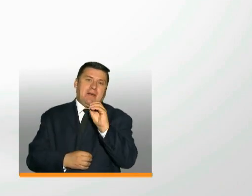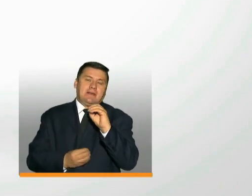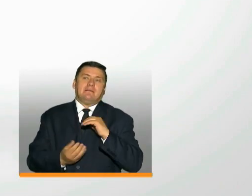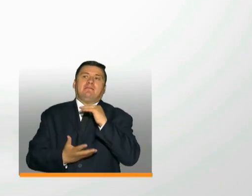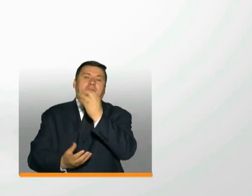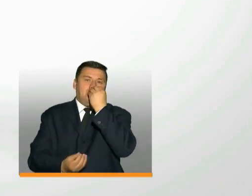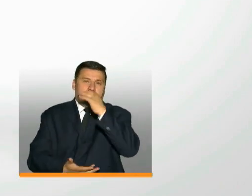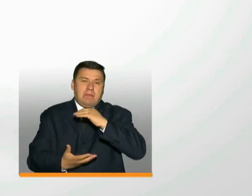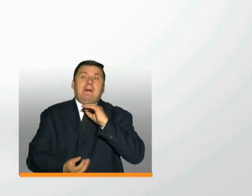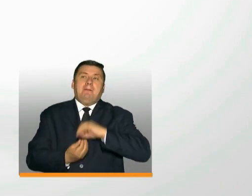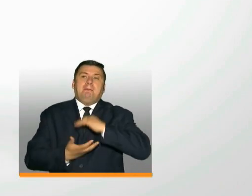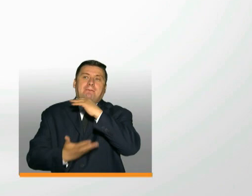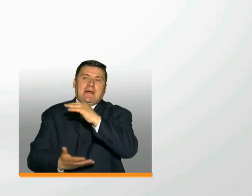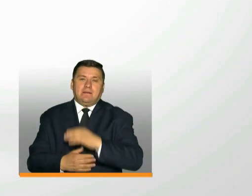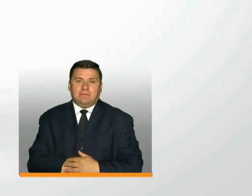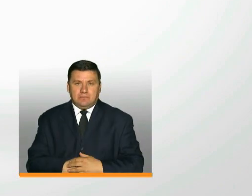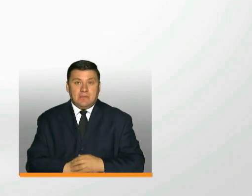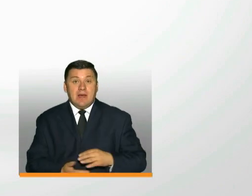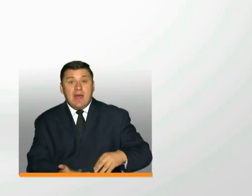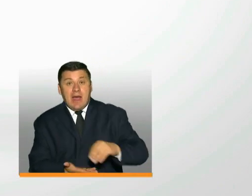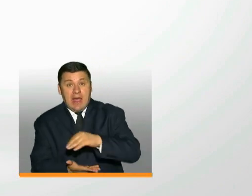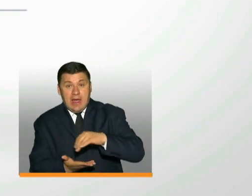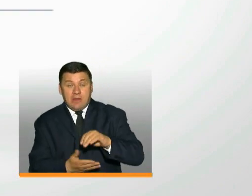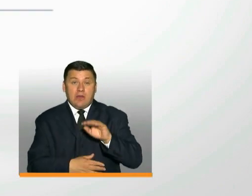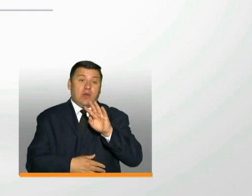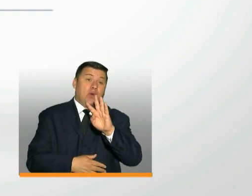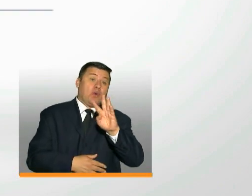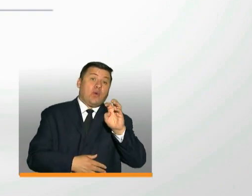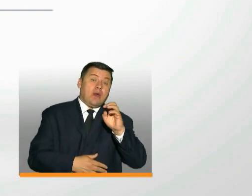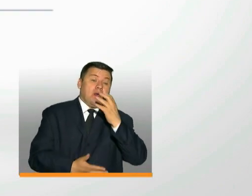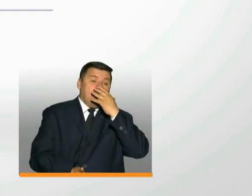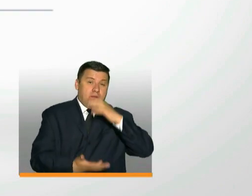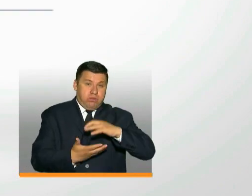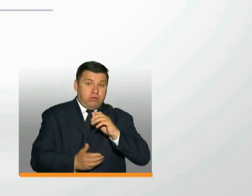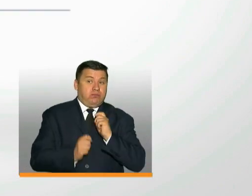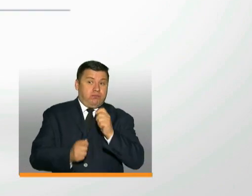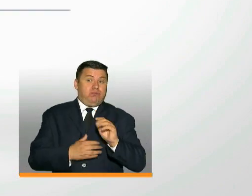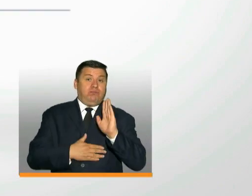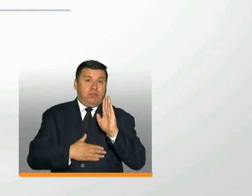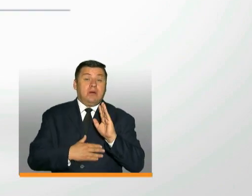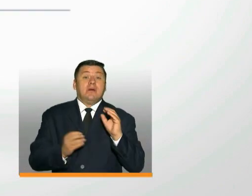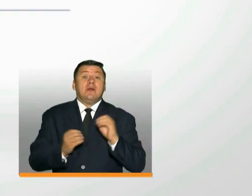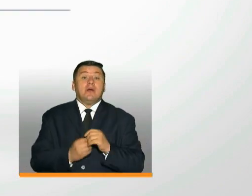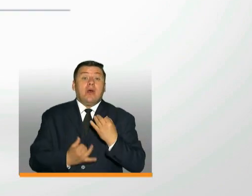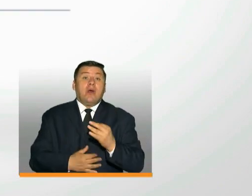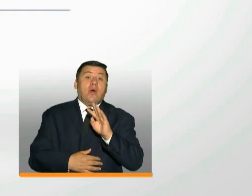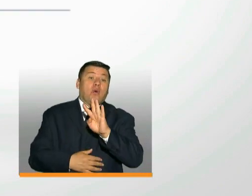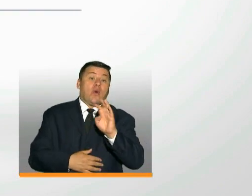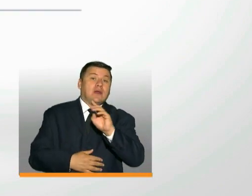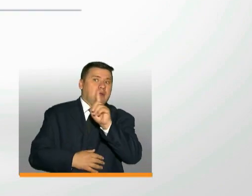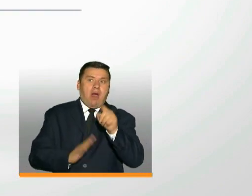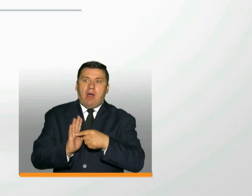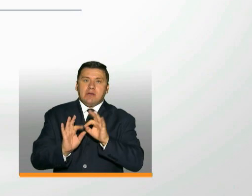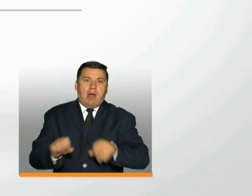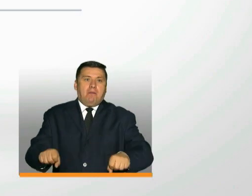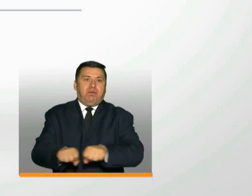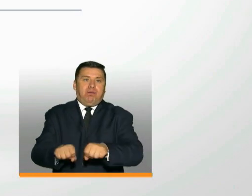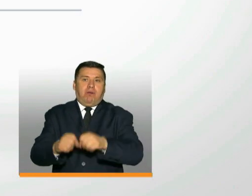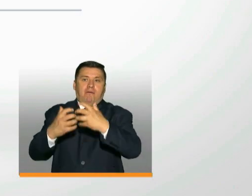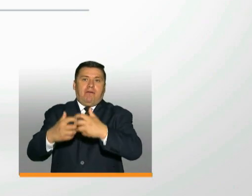más. En el Atlántico, 48 ventiladores han sido asignados y 48 han sido